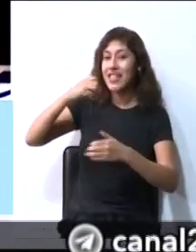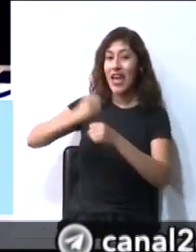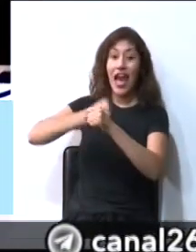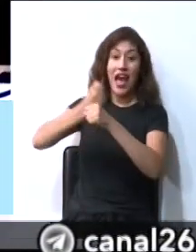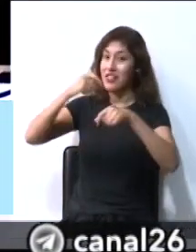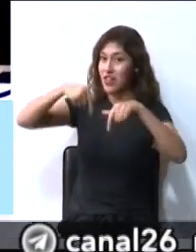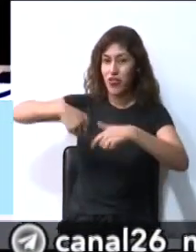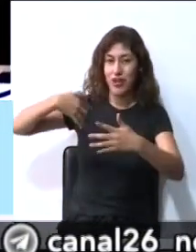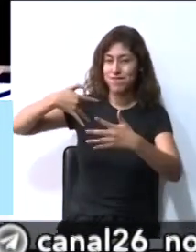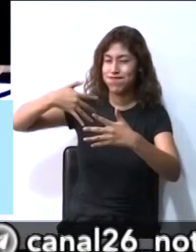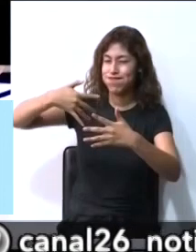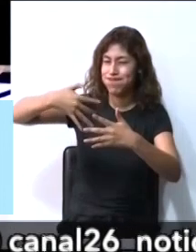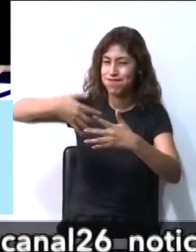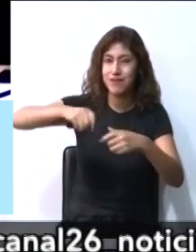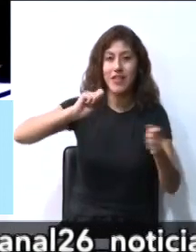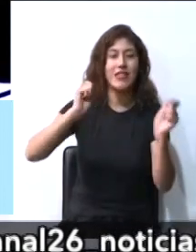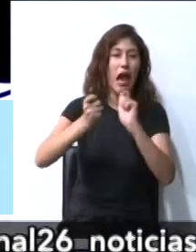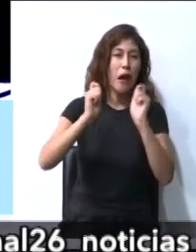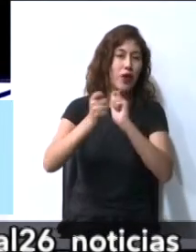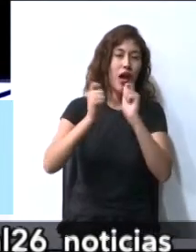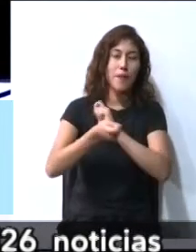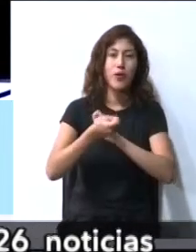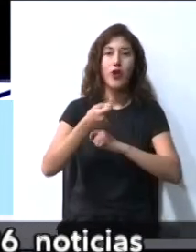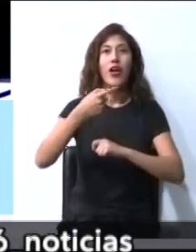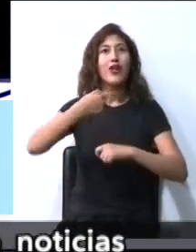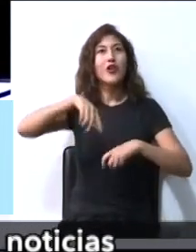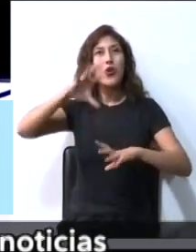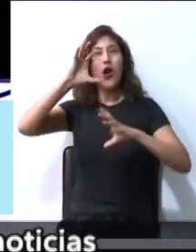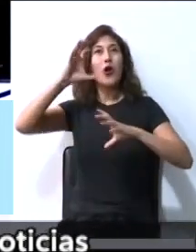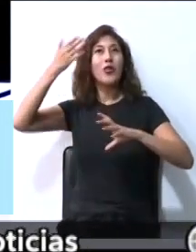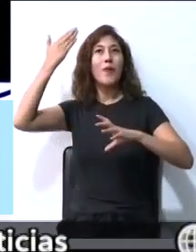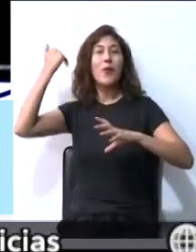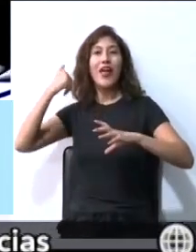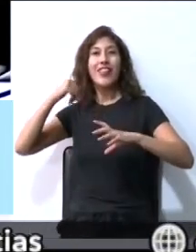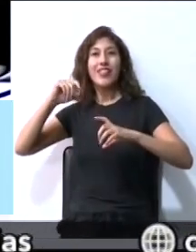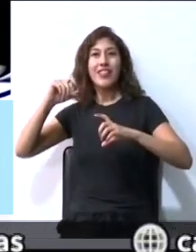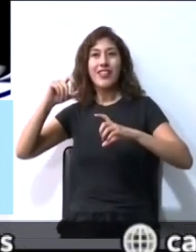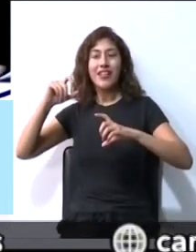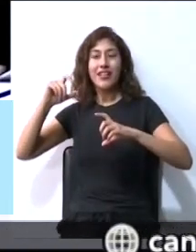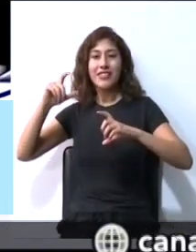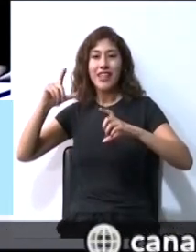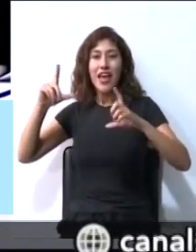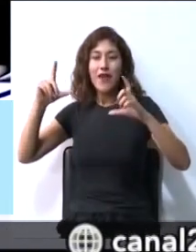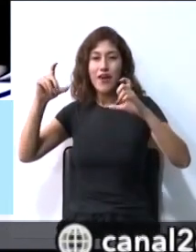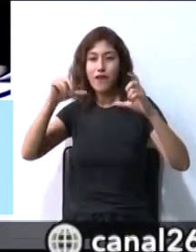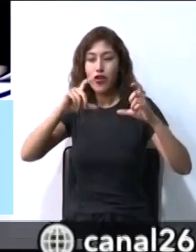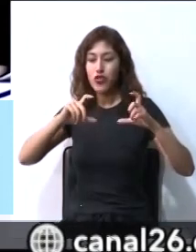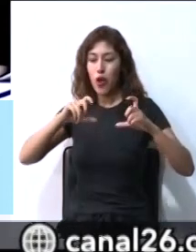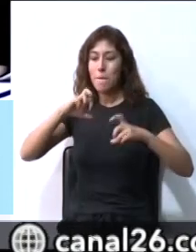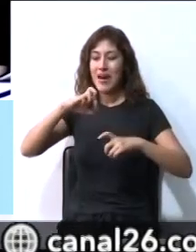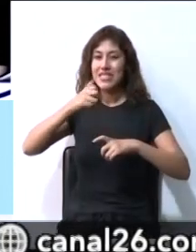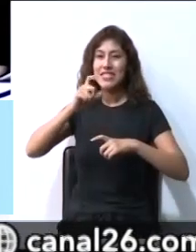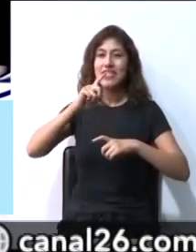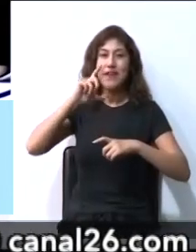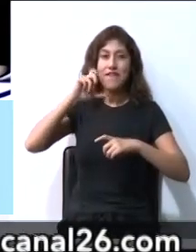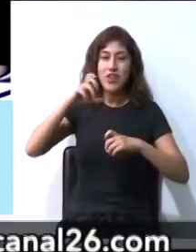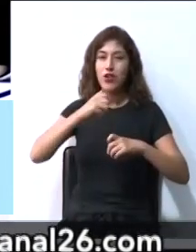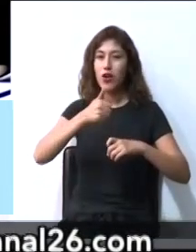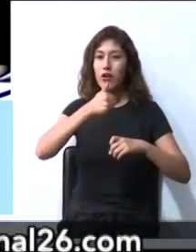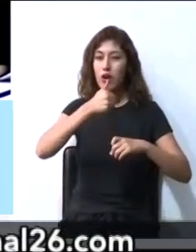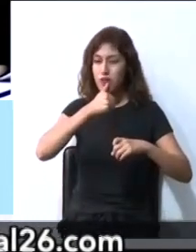enorme. Todos nos acordamos las fotos de Pacífico cuando llovía, los colectivos casi navegando,